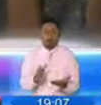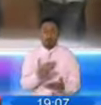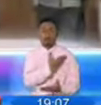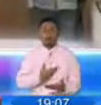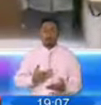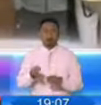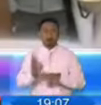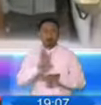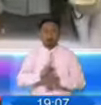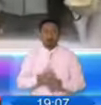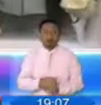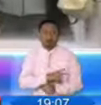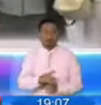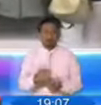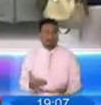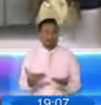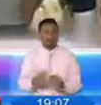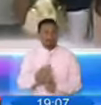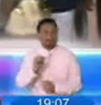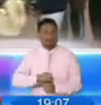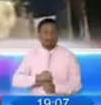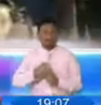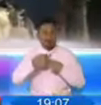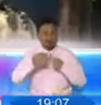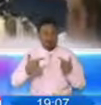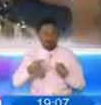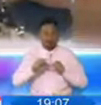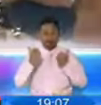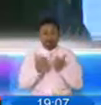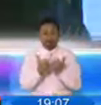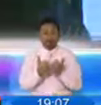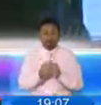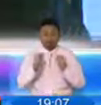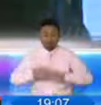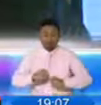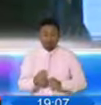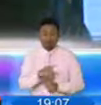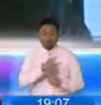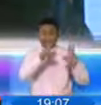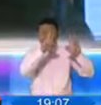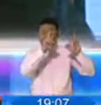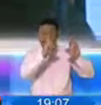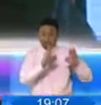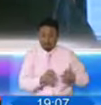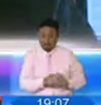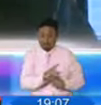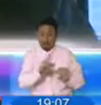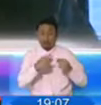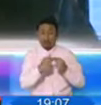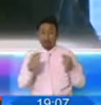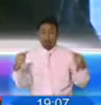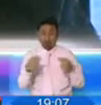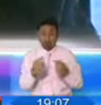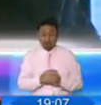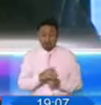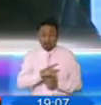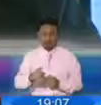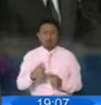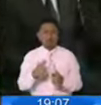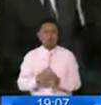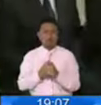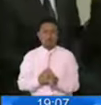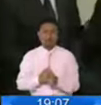de la Asamblea, que tiene en sus manos la potestad de convocar a los legisladores para tratar estos temas, que en la oposición los califican de